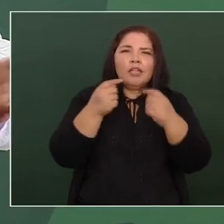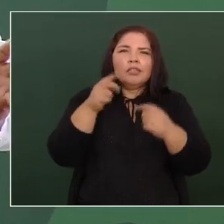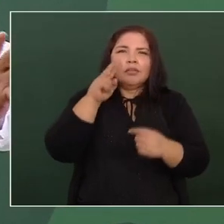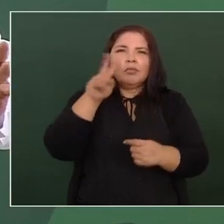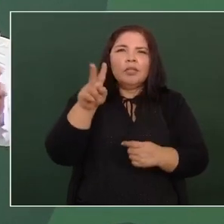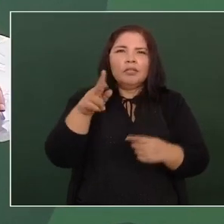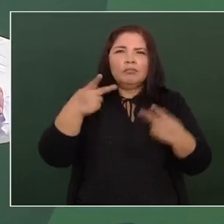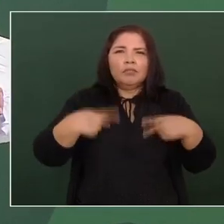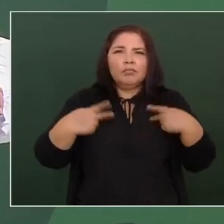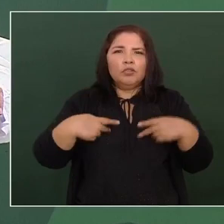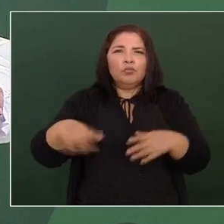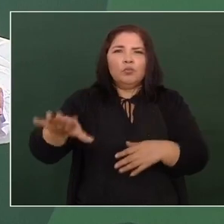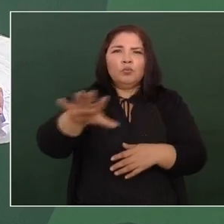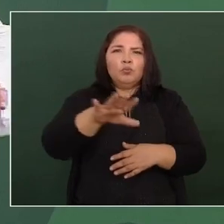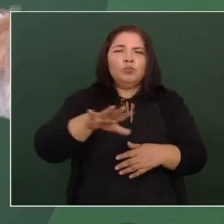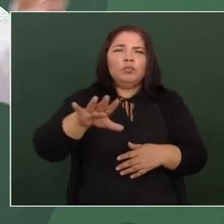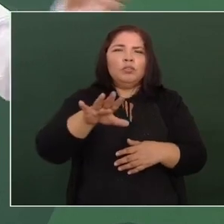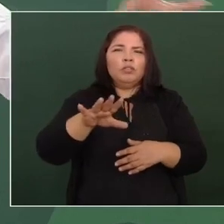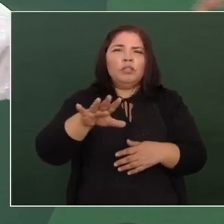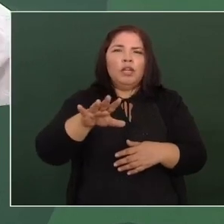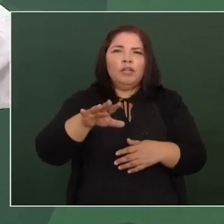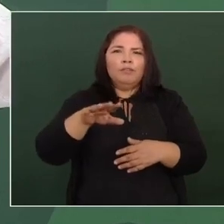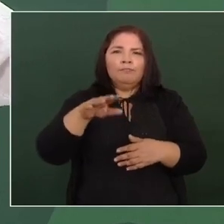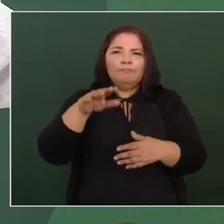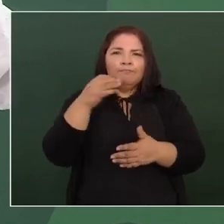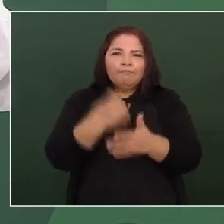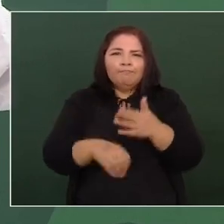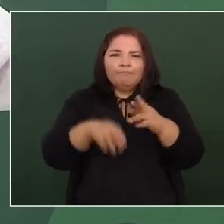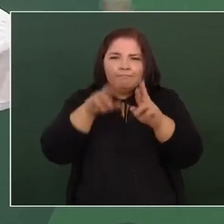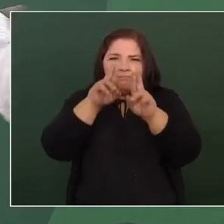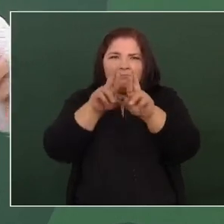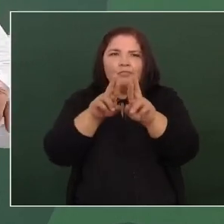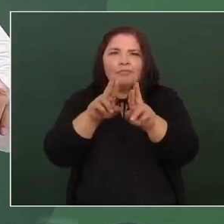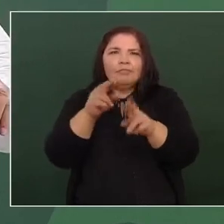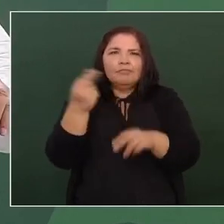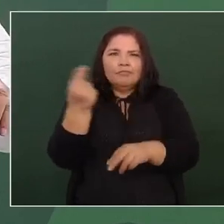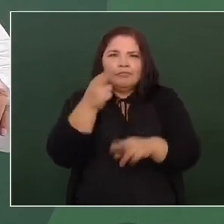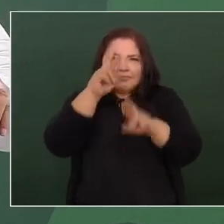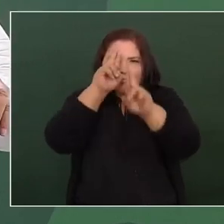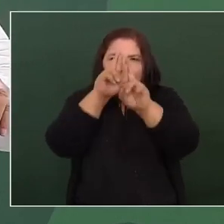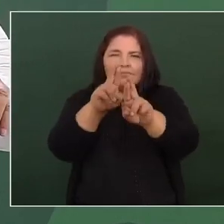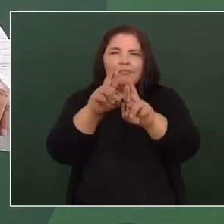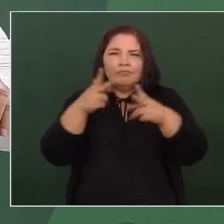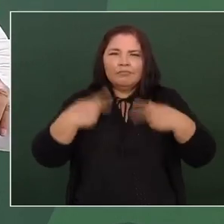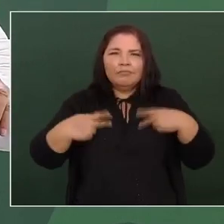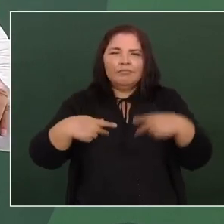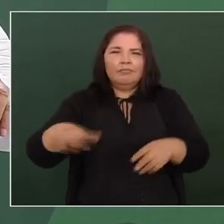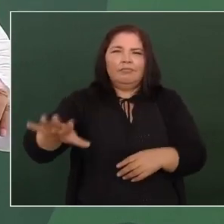con los ciudadanos, es respeto a la gente.